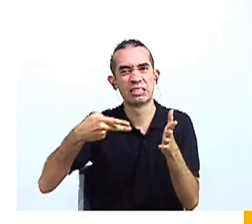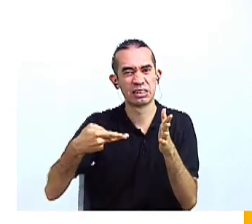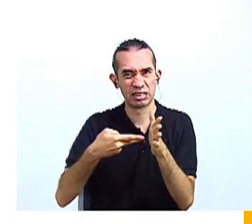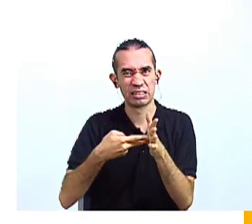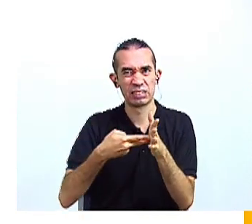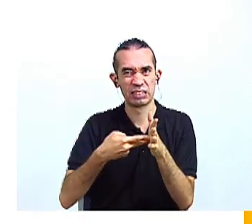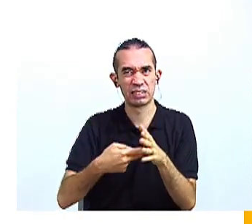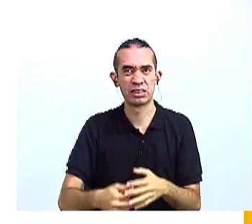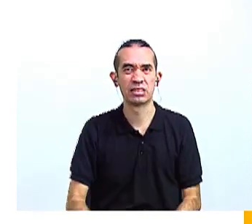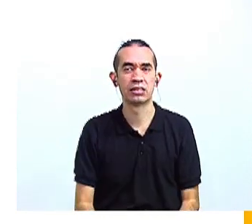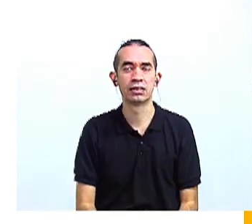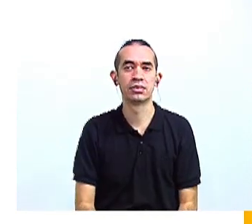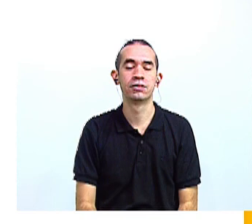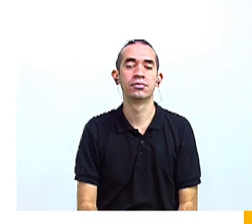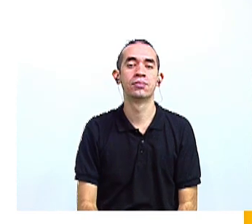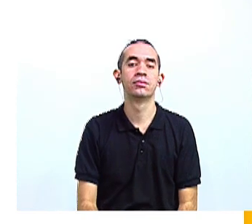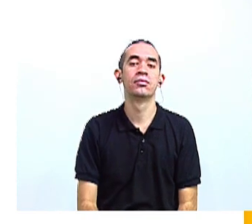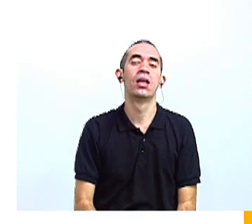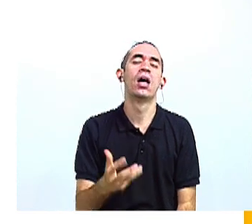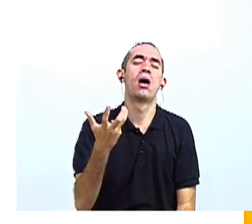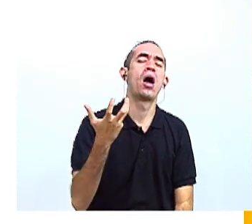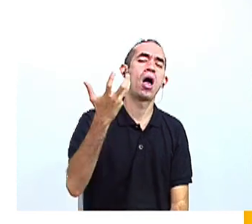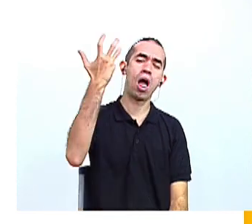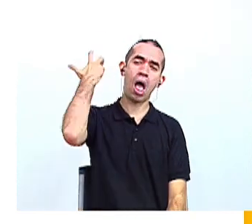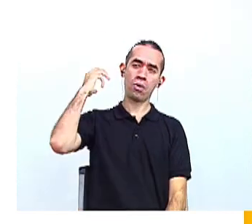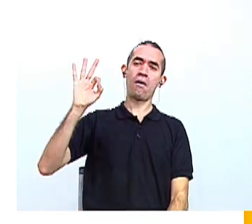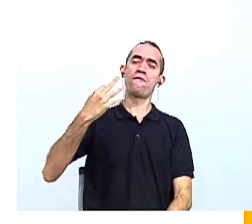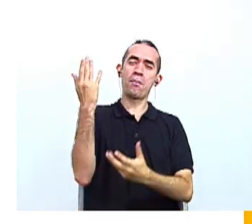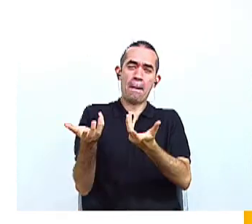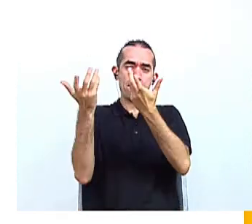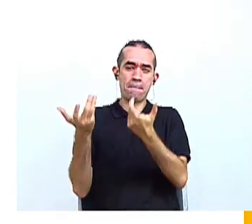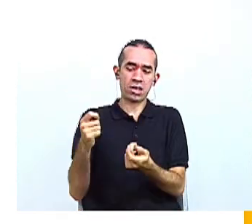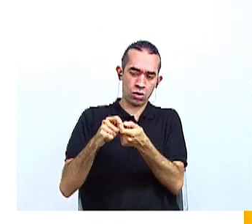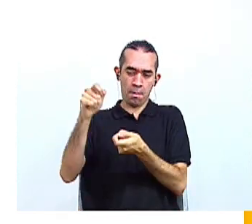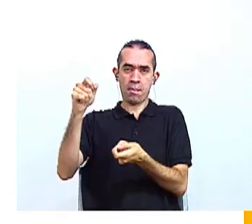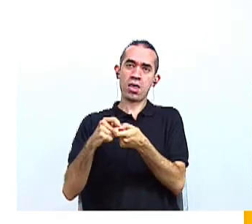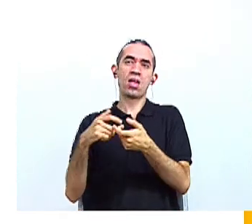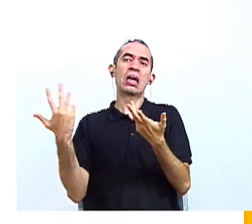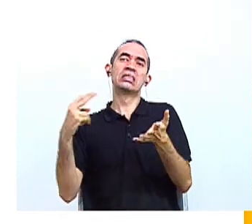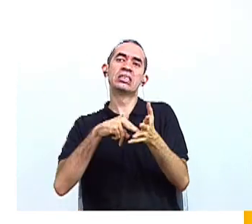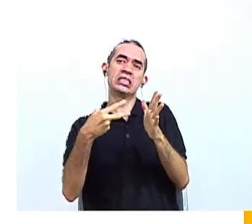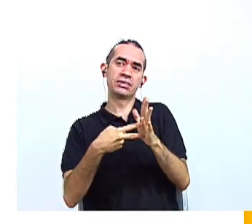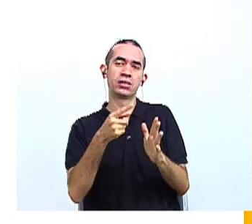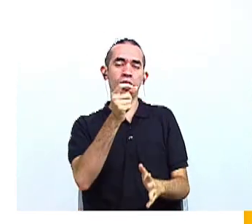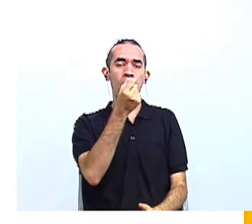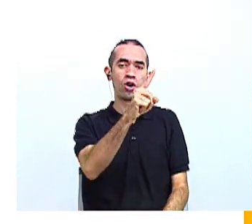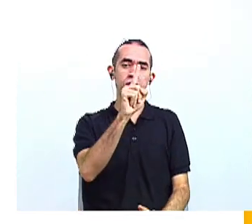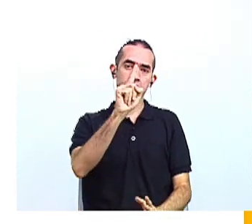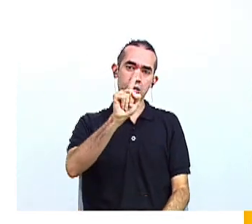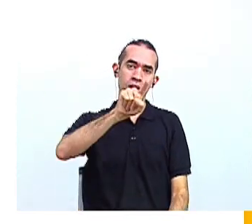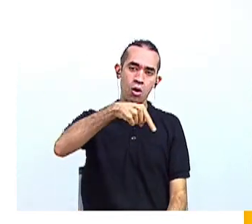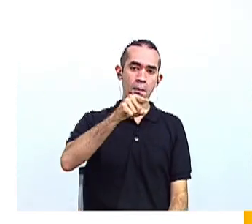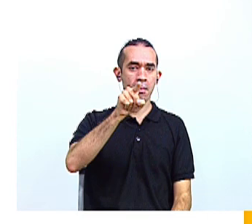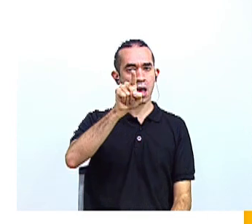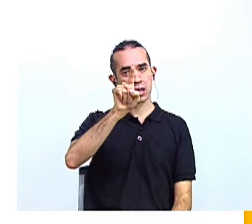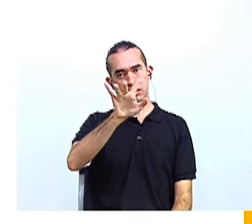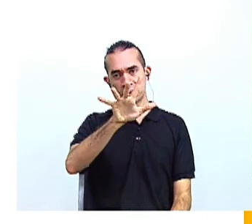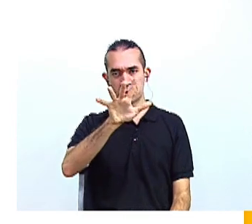significa? Es una unidad de peso antigua que equivale a 11 kilogramos y